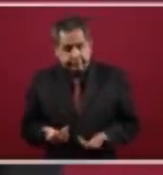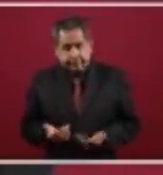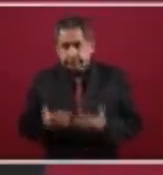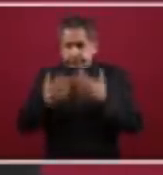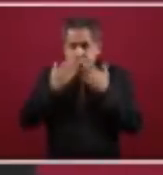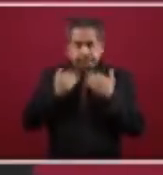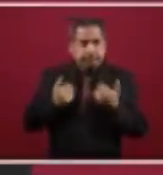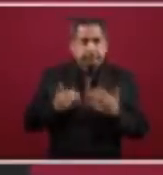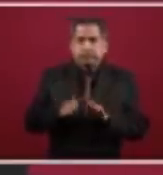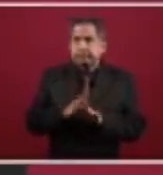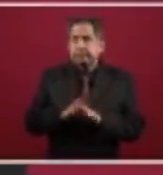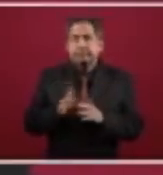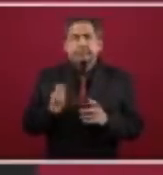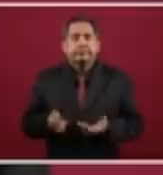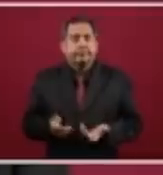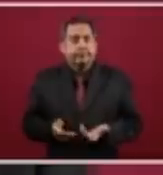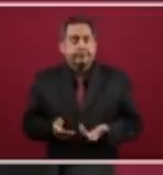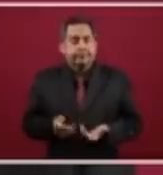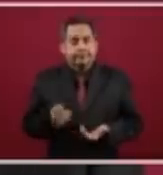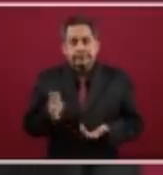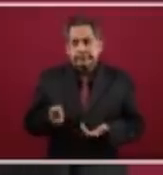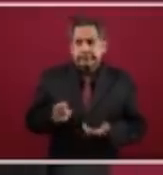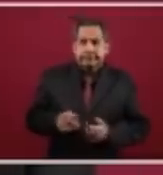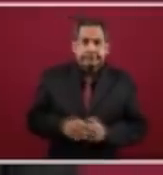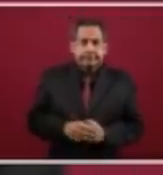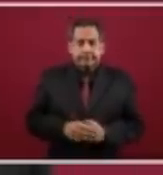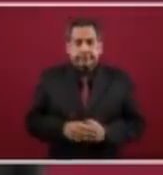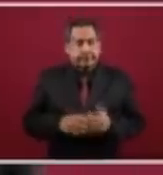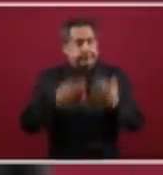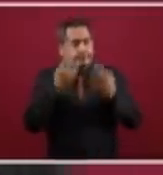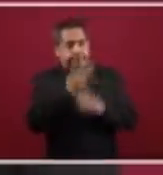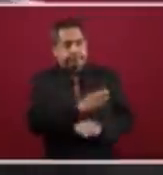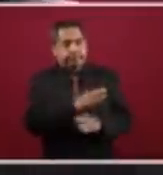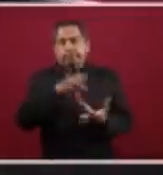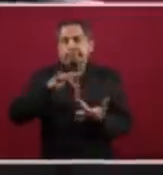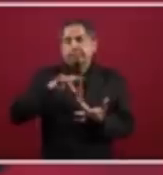sistemas de bancos